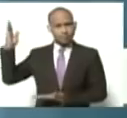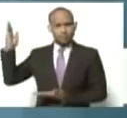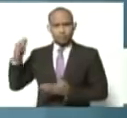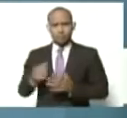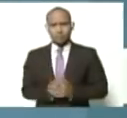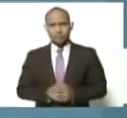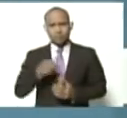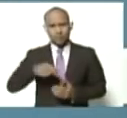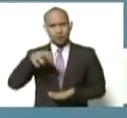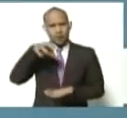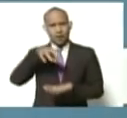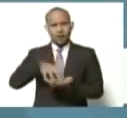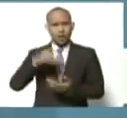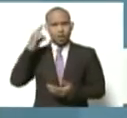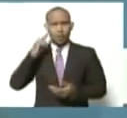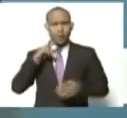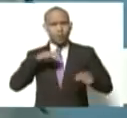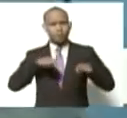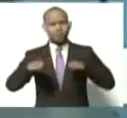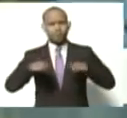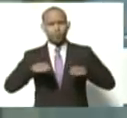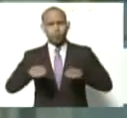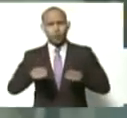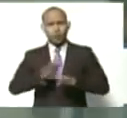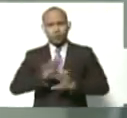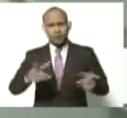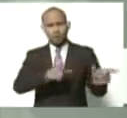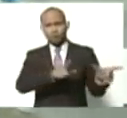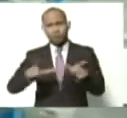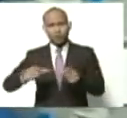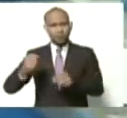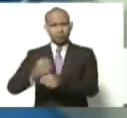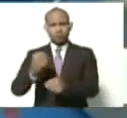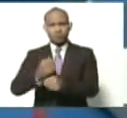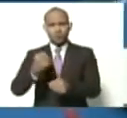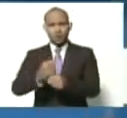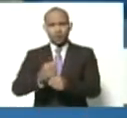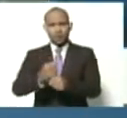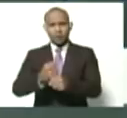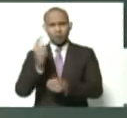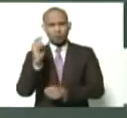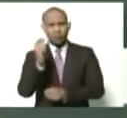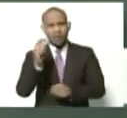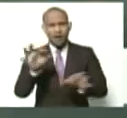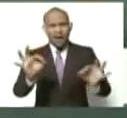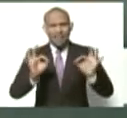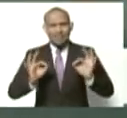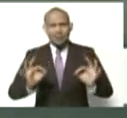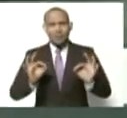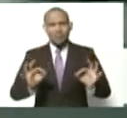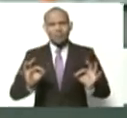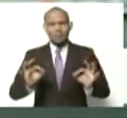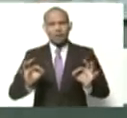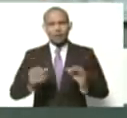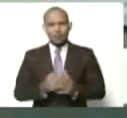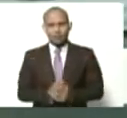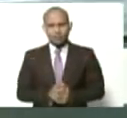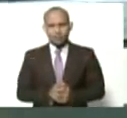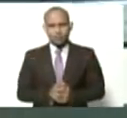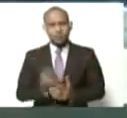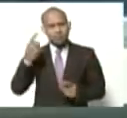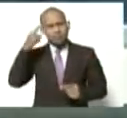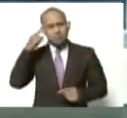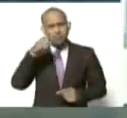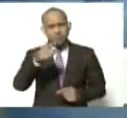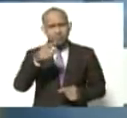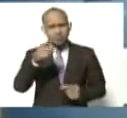en el estado bolivariano de Cojedes se activó la fuerza de tarea especial. Por eso le adelantamos,